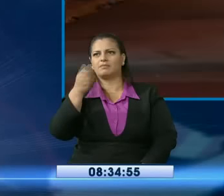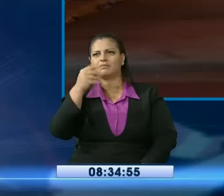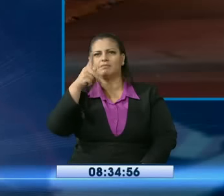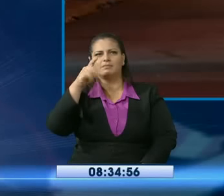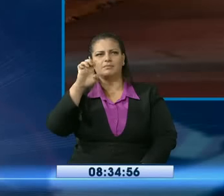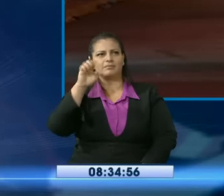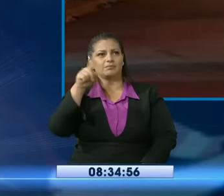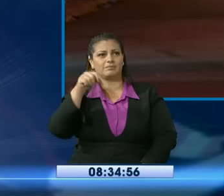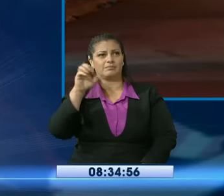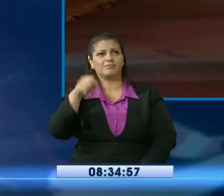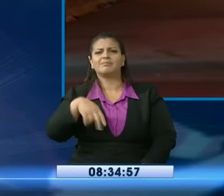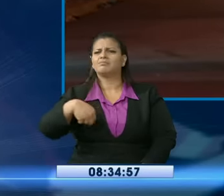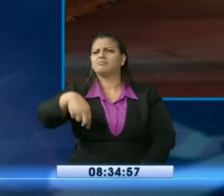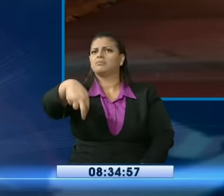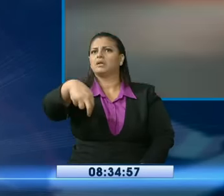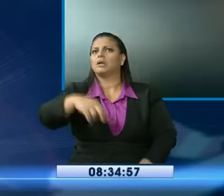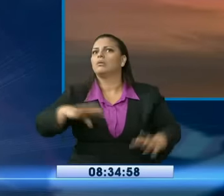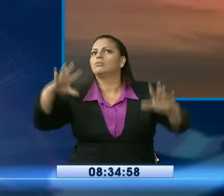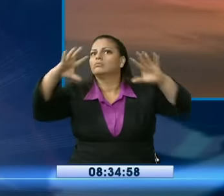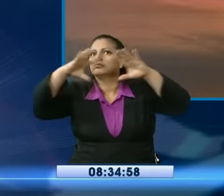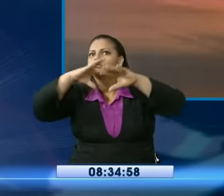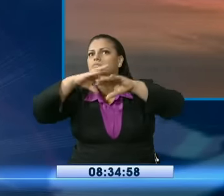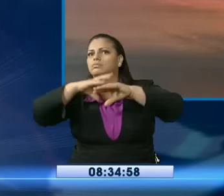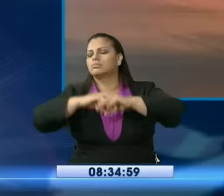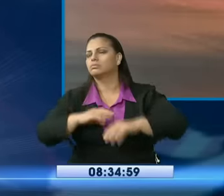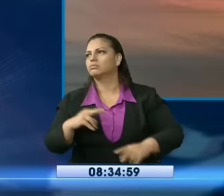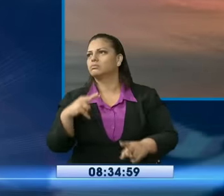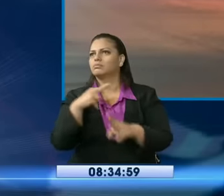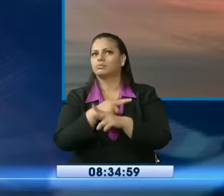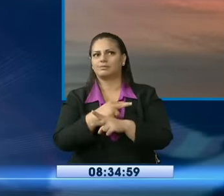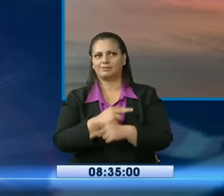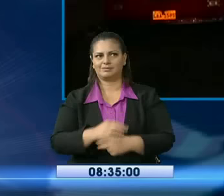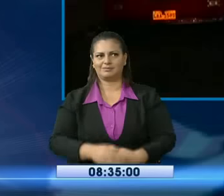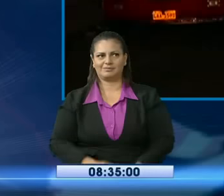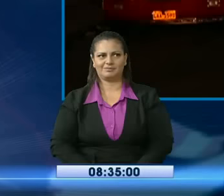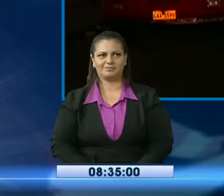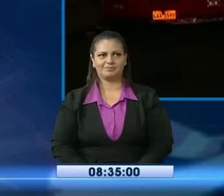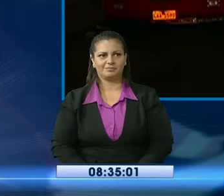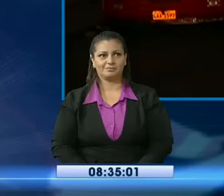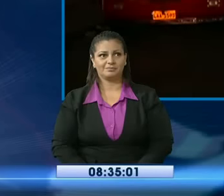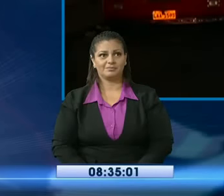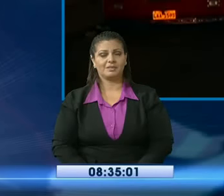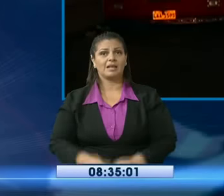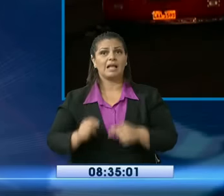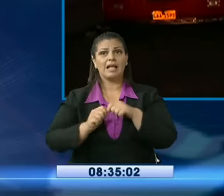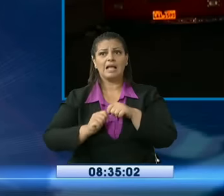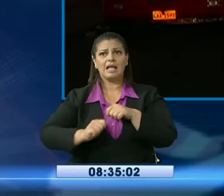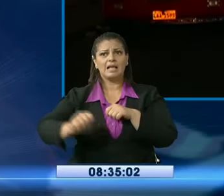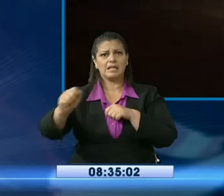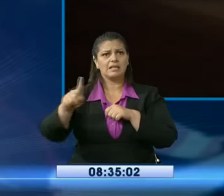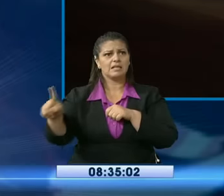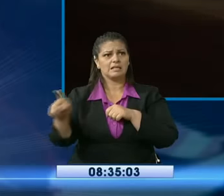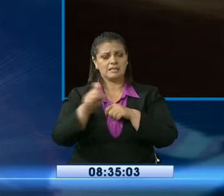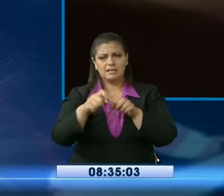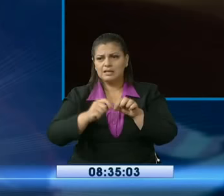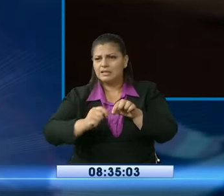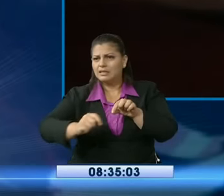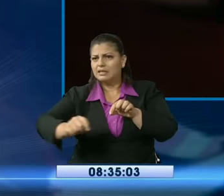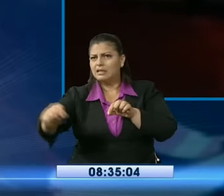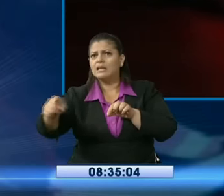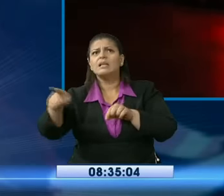puede transitar por la oscuridad. Es terrible la situación. Y pensar que aquí, a 100 metros, hay una agencia